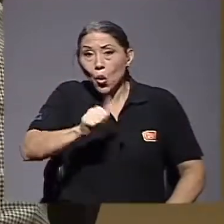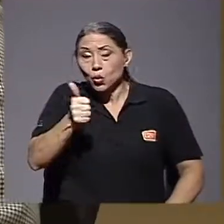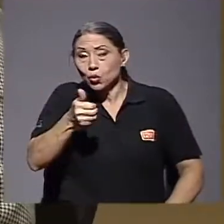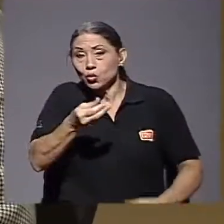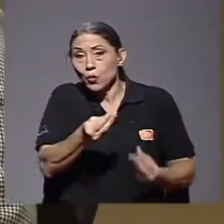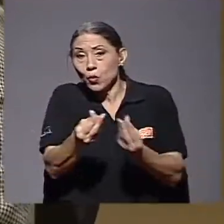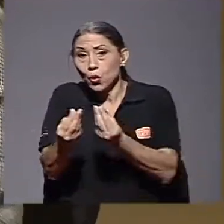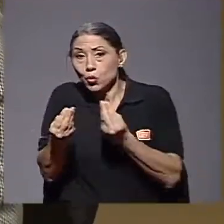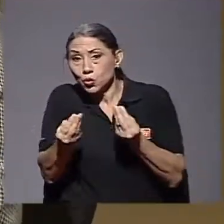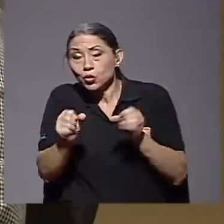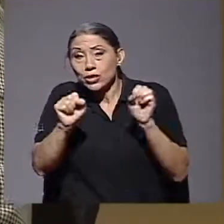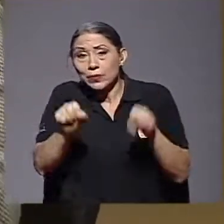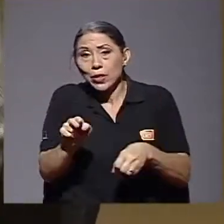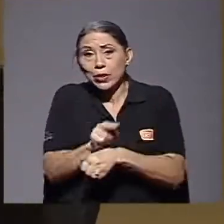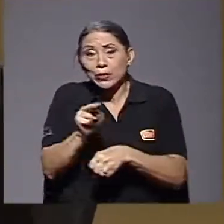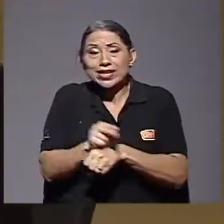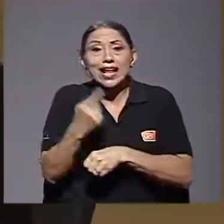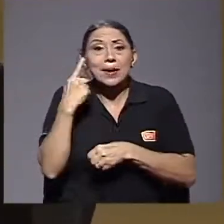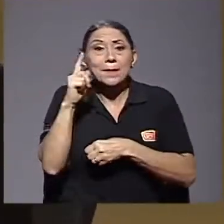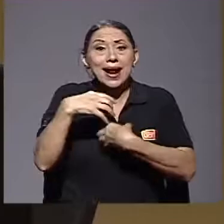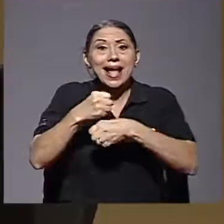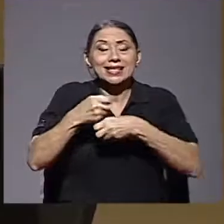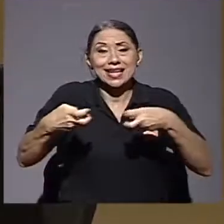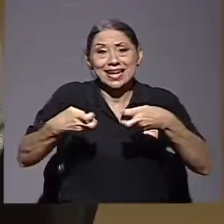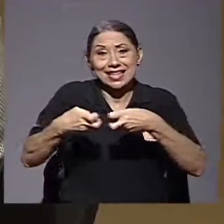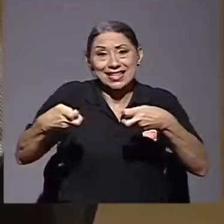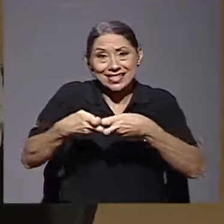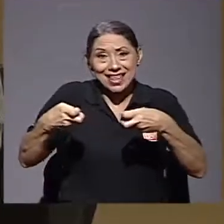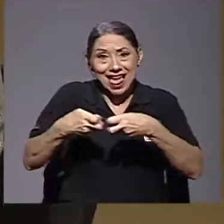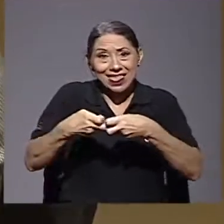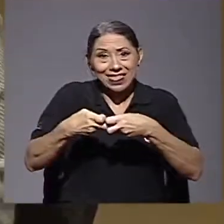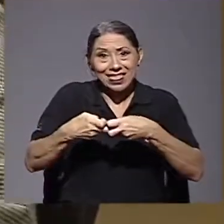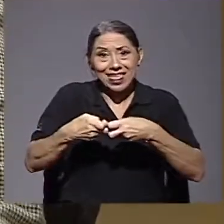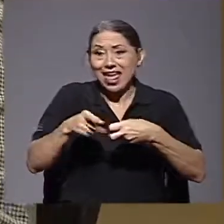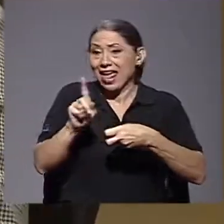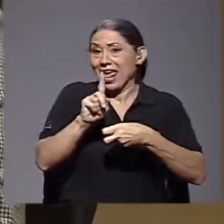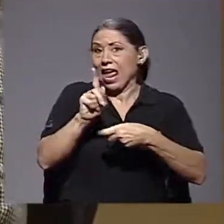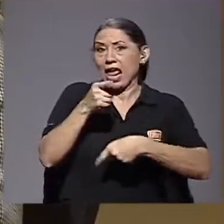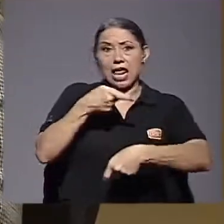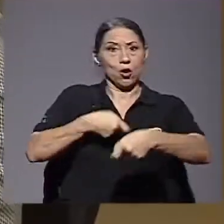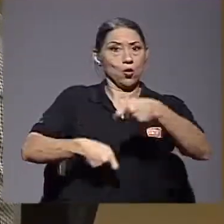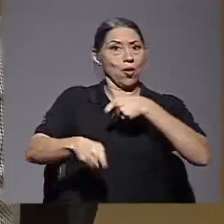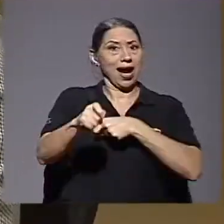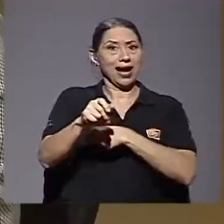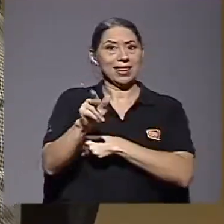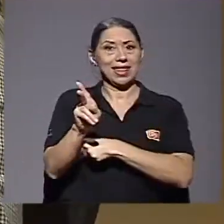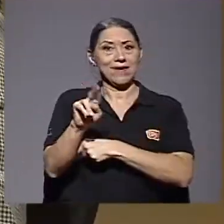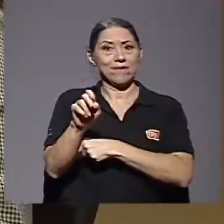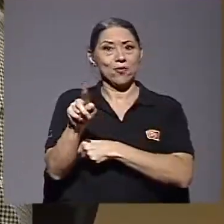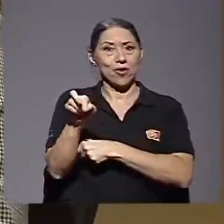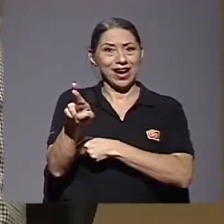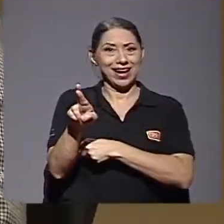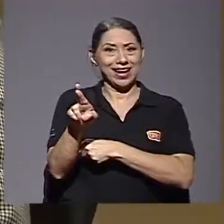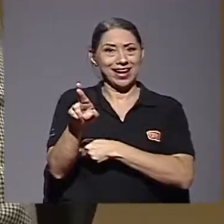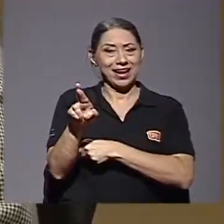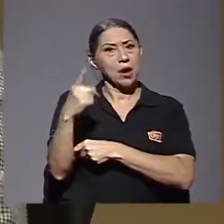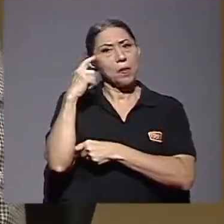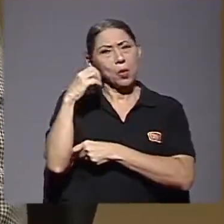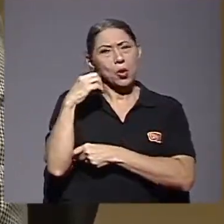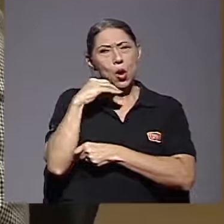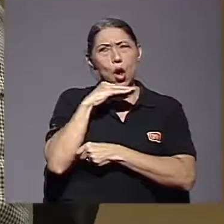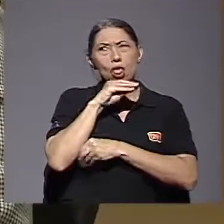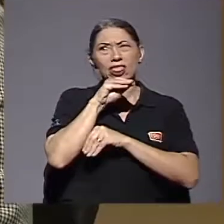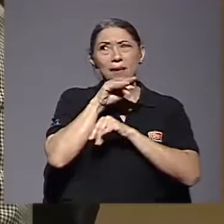productos que se pueden utilizar para generación de electricidad en lugar de usar búnker, también más adelante por contaminación que